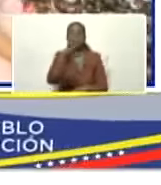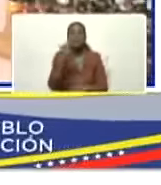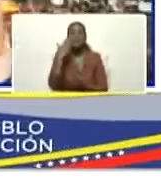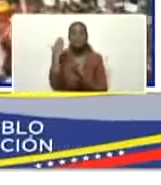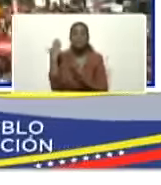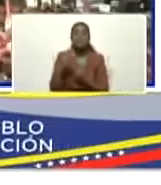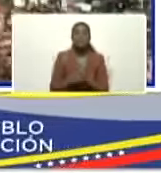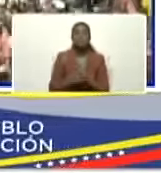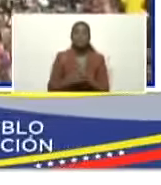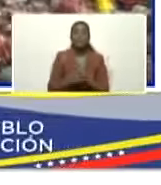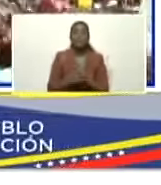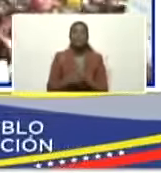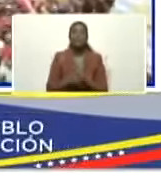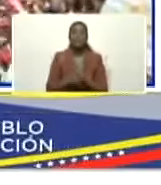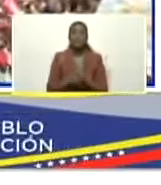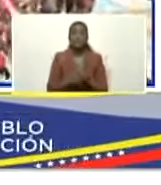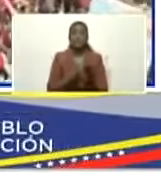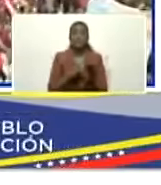Lourdes.